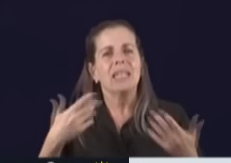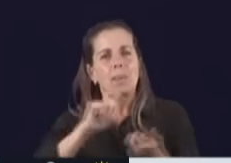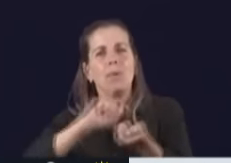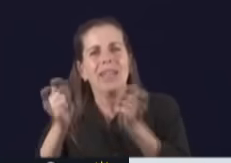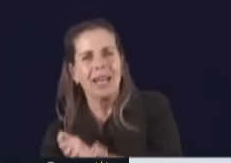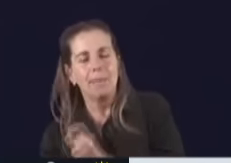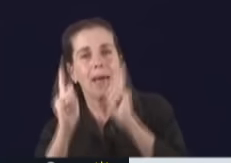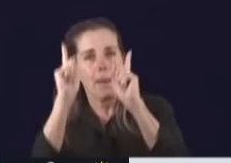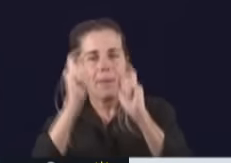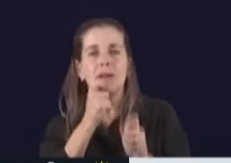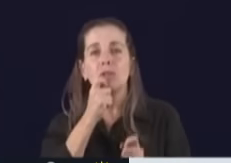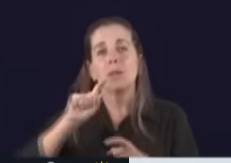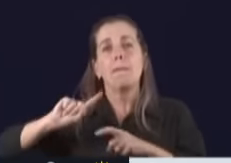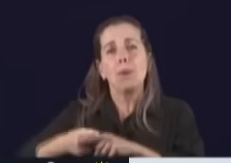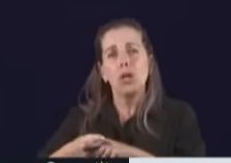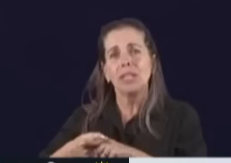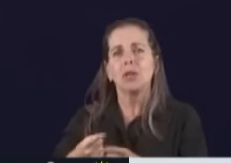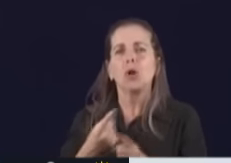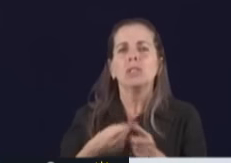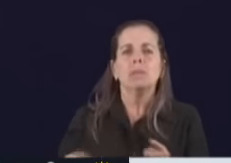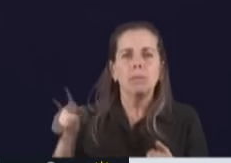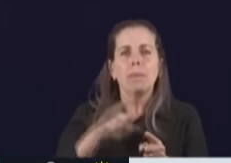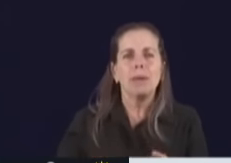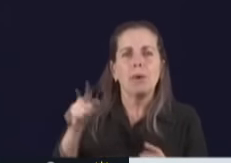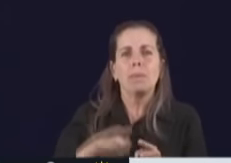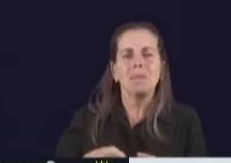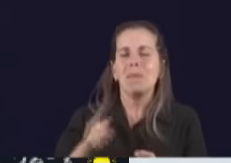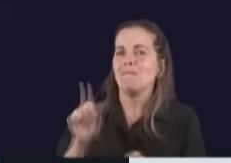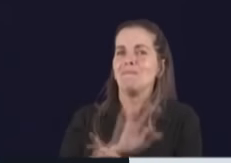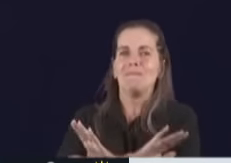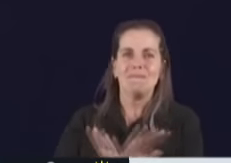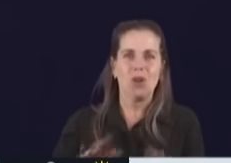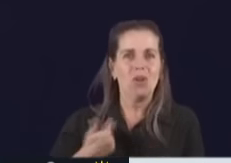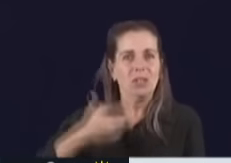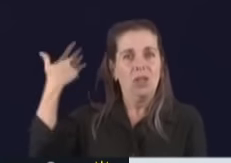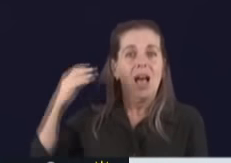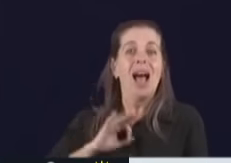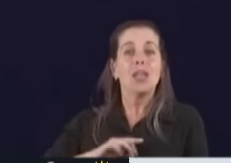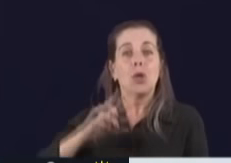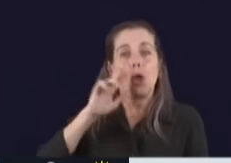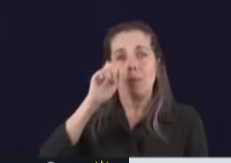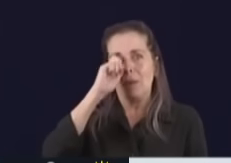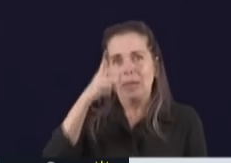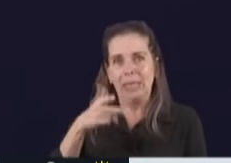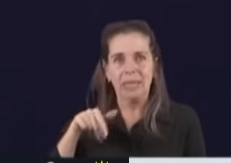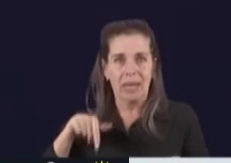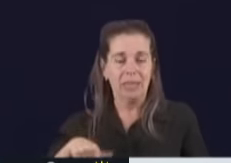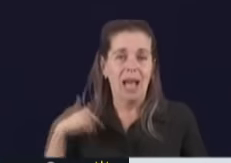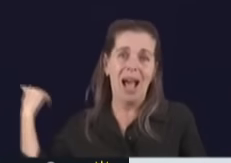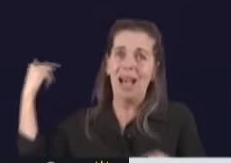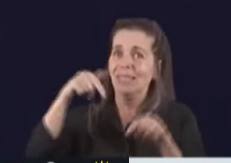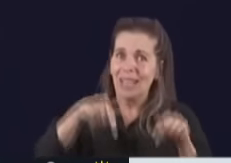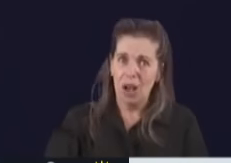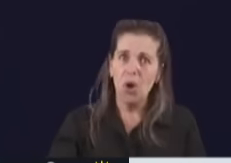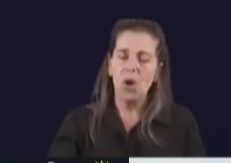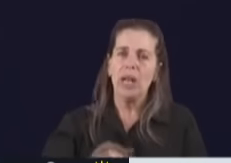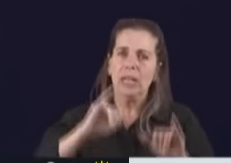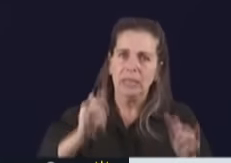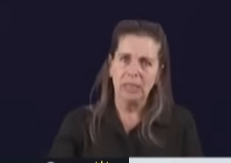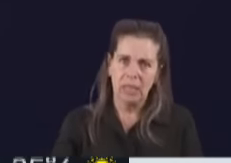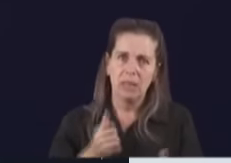siempre. Desde ese momento, la Argentina emprendió un camino sin gradualismos para pulverizar la inflación, recuperar el orden y el prestigio